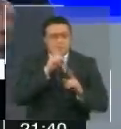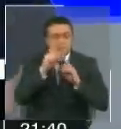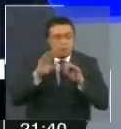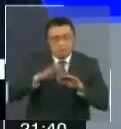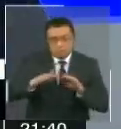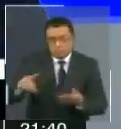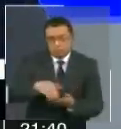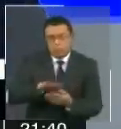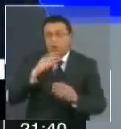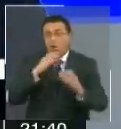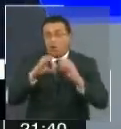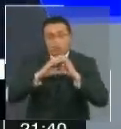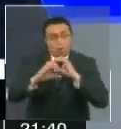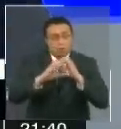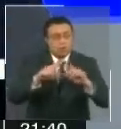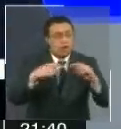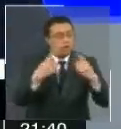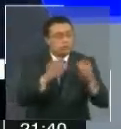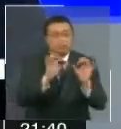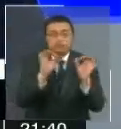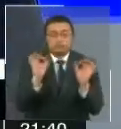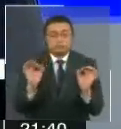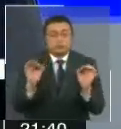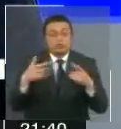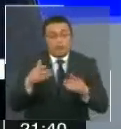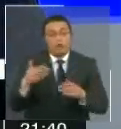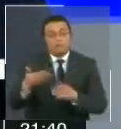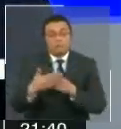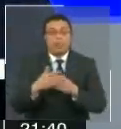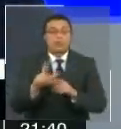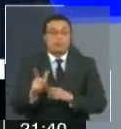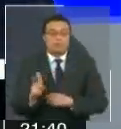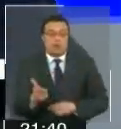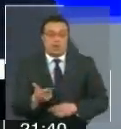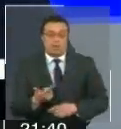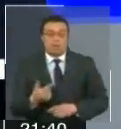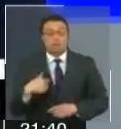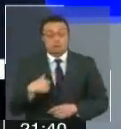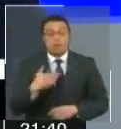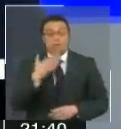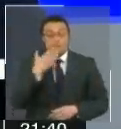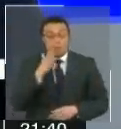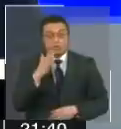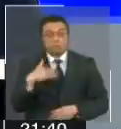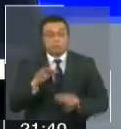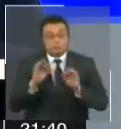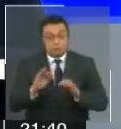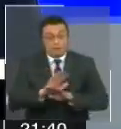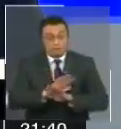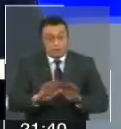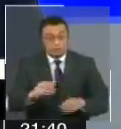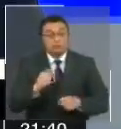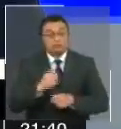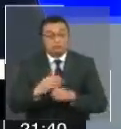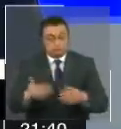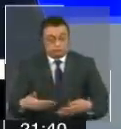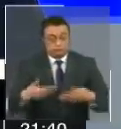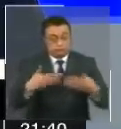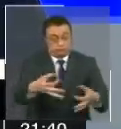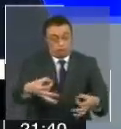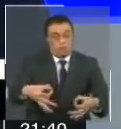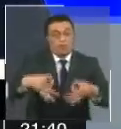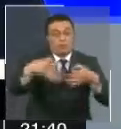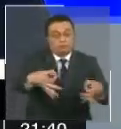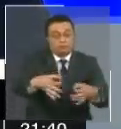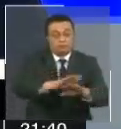estaba comunicado a las instancias correspondientes y se venía demorando. Entonces yo preferí terminar mi gestión entregando este